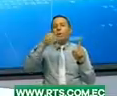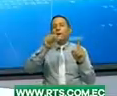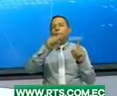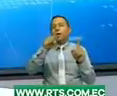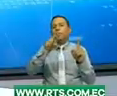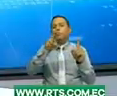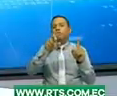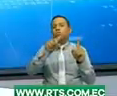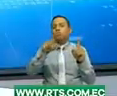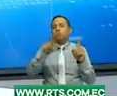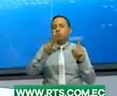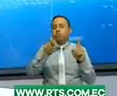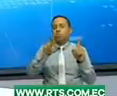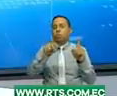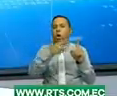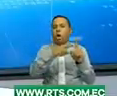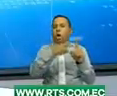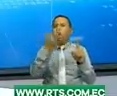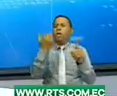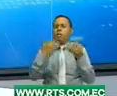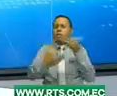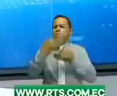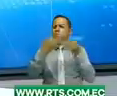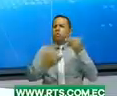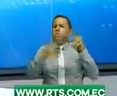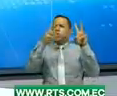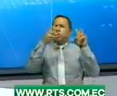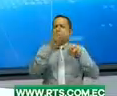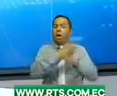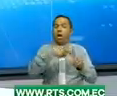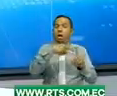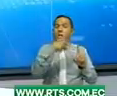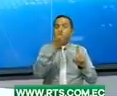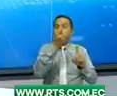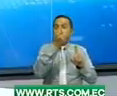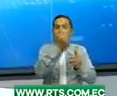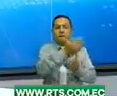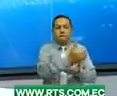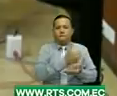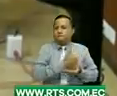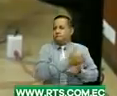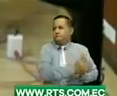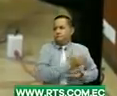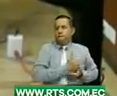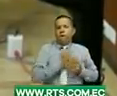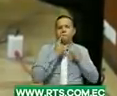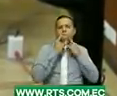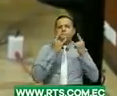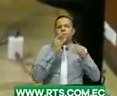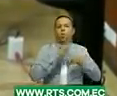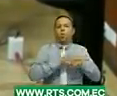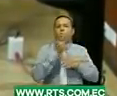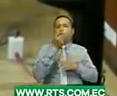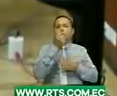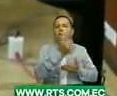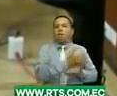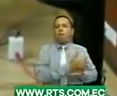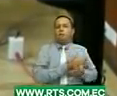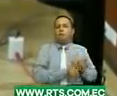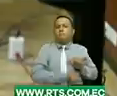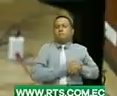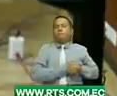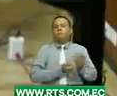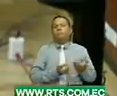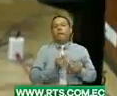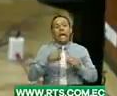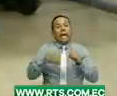es llamado por el juicio por presunto delito de enriquecimiento ilícito. Gabriel Mansur, expresidente de la Corte Provincial del